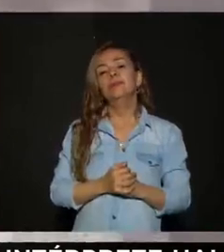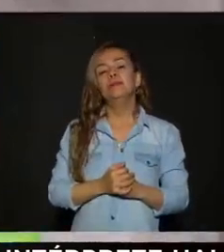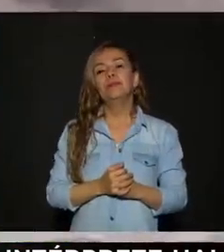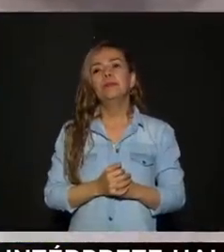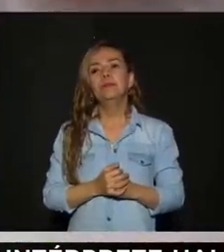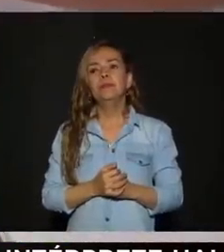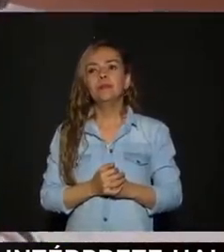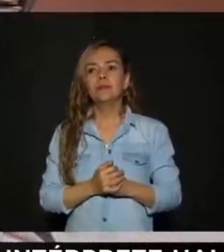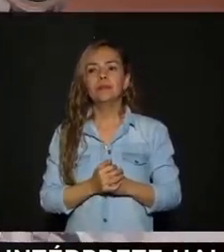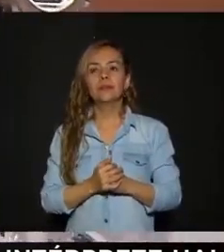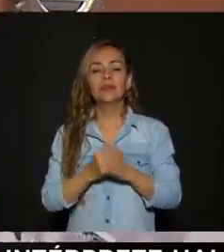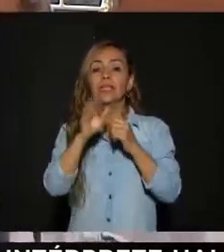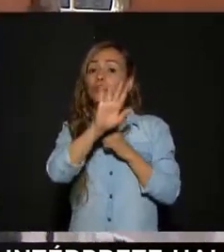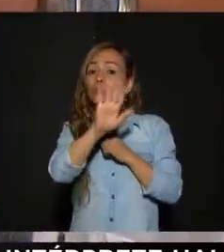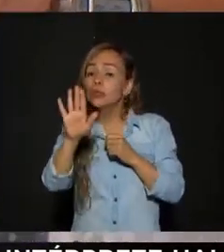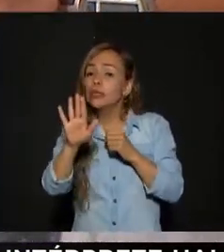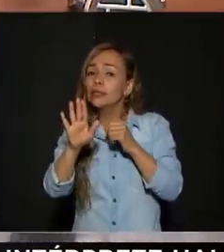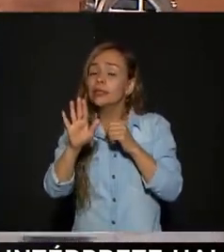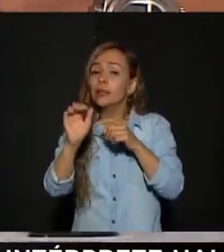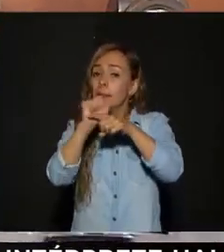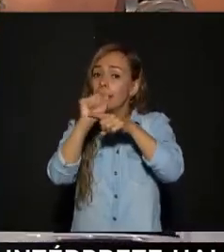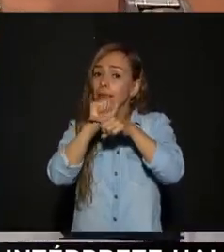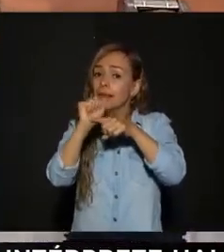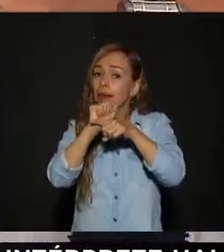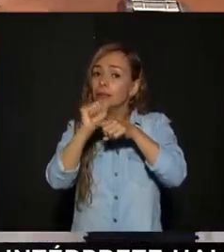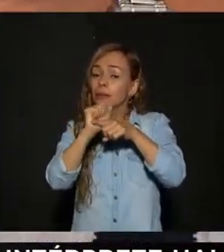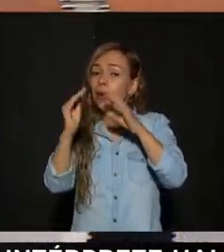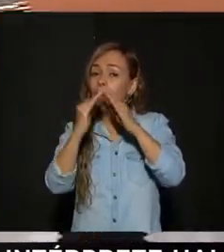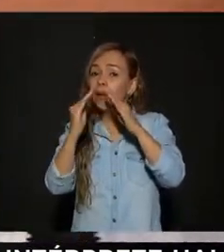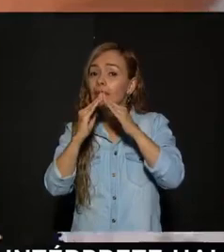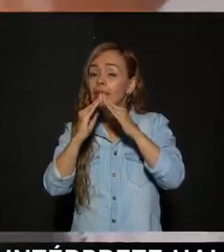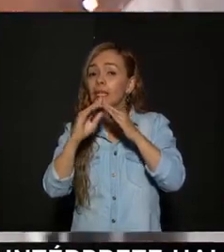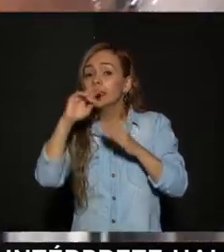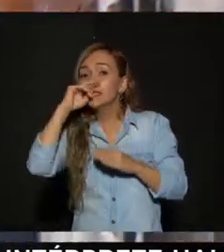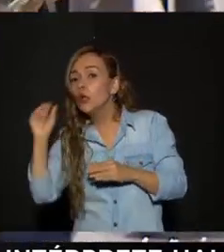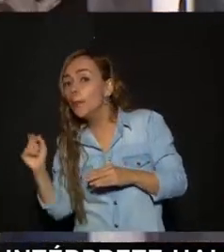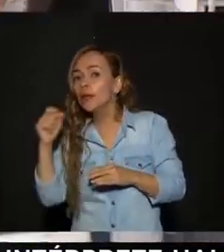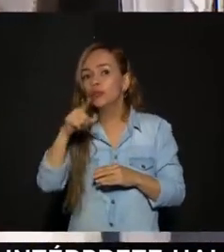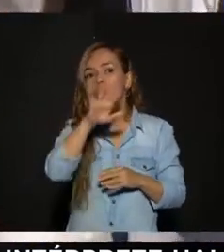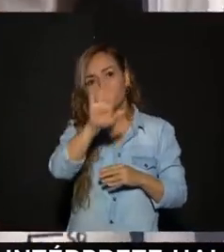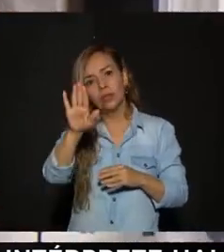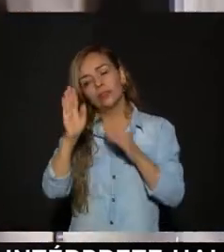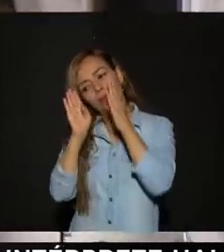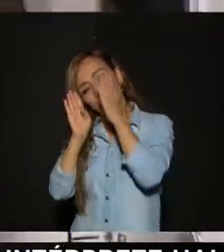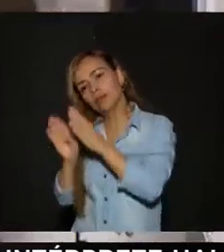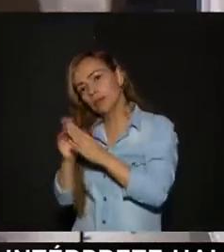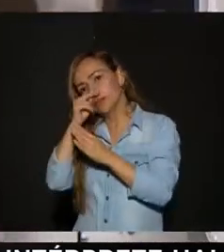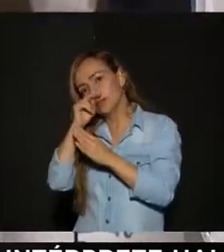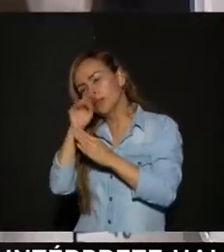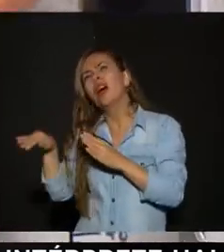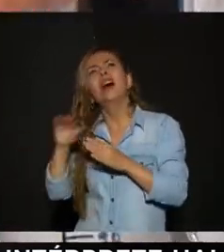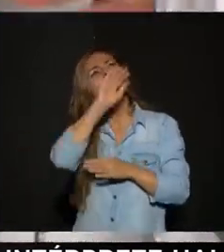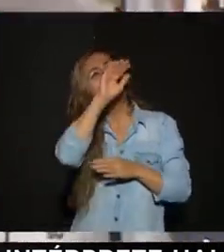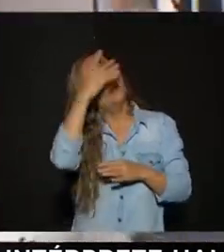haciendo el experimento, no irle escuchando las preguntas que ellos tienen, sí, ¿cierto? Todo lo que ellos van preguntando, profe,